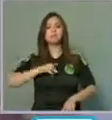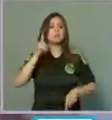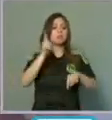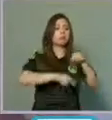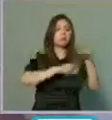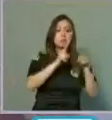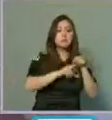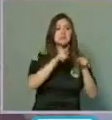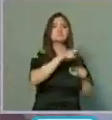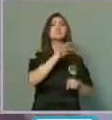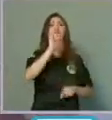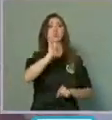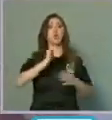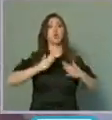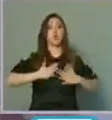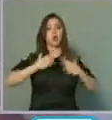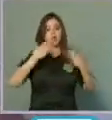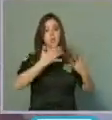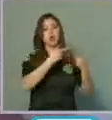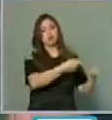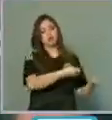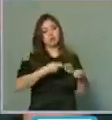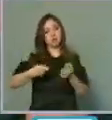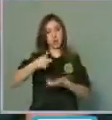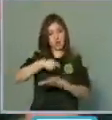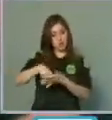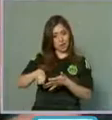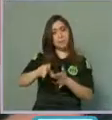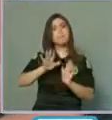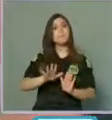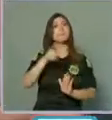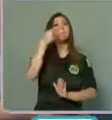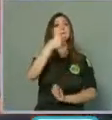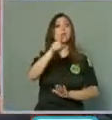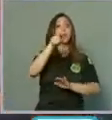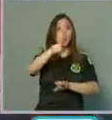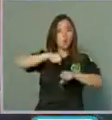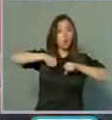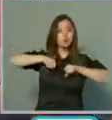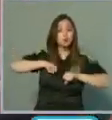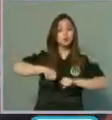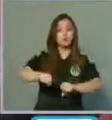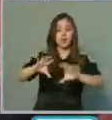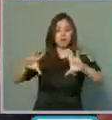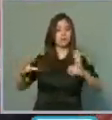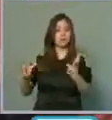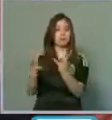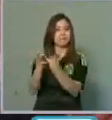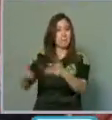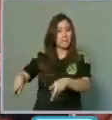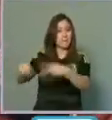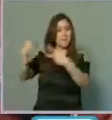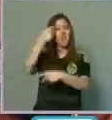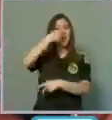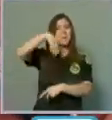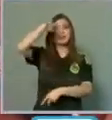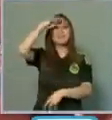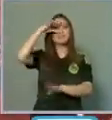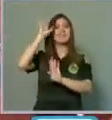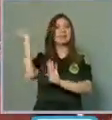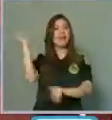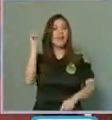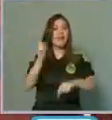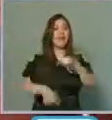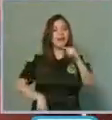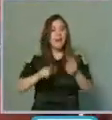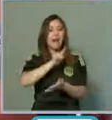esto. Ahora, cuando nosotros compramos una lechuga en el súper que viene entera, eso no viene desinfectada, o sea, tenemos que llevar